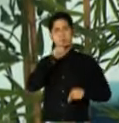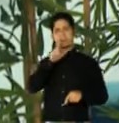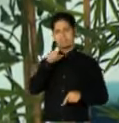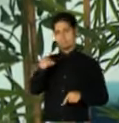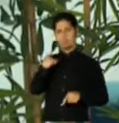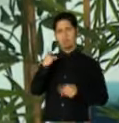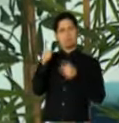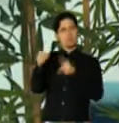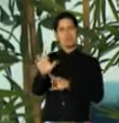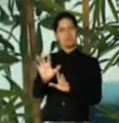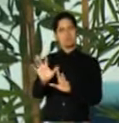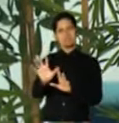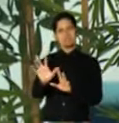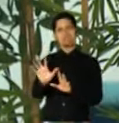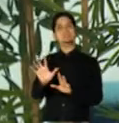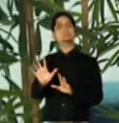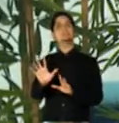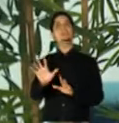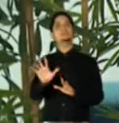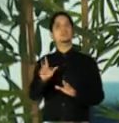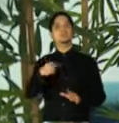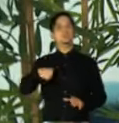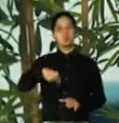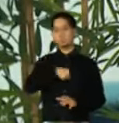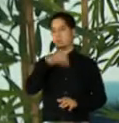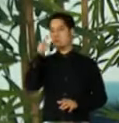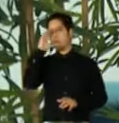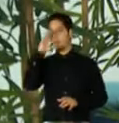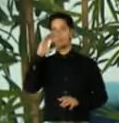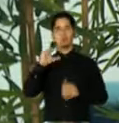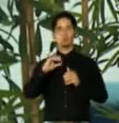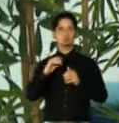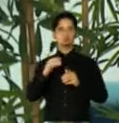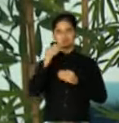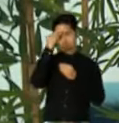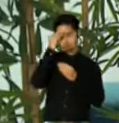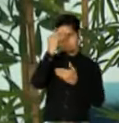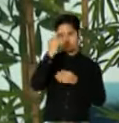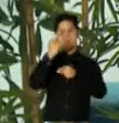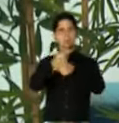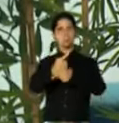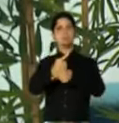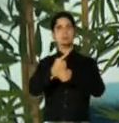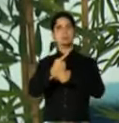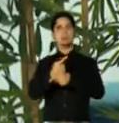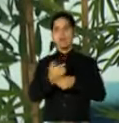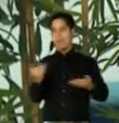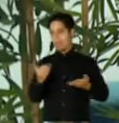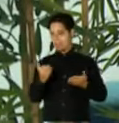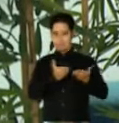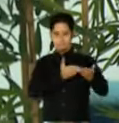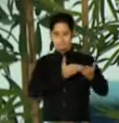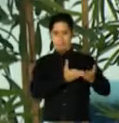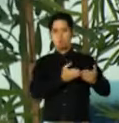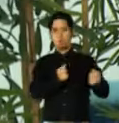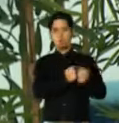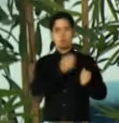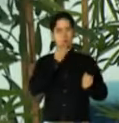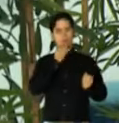no es lo que está ocurriendo y estamos buscando maneras de cómo llevamos ese mensaje de que aquí los barcos siguen llegando,